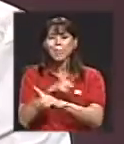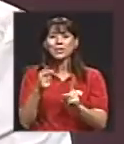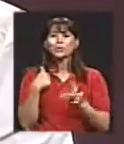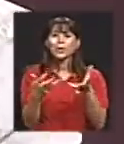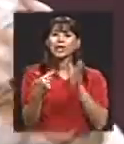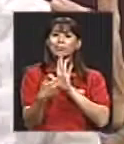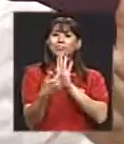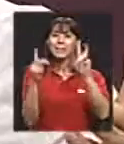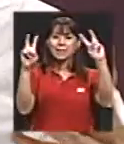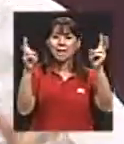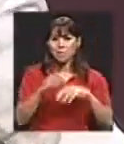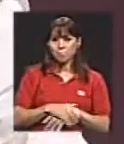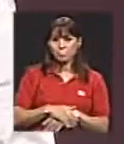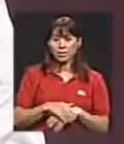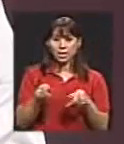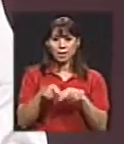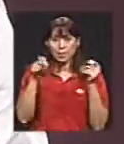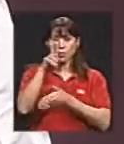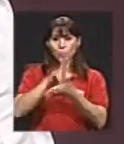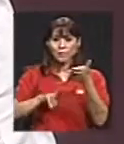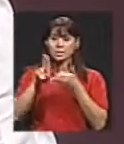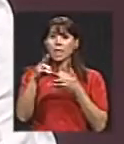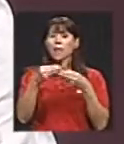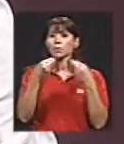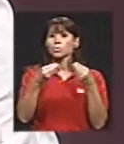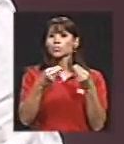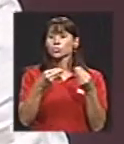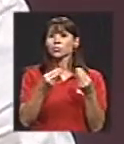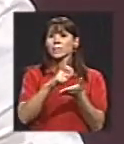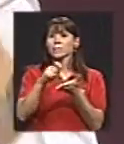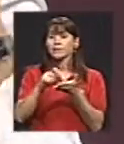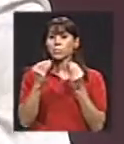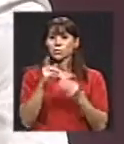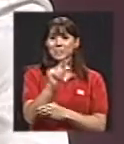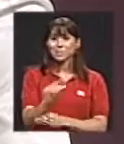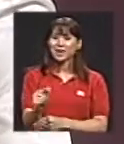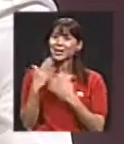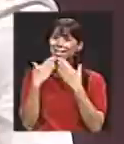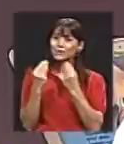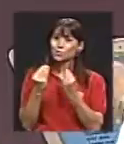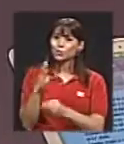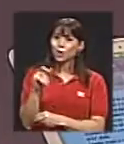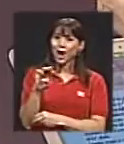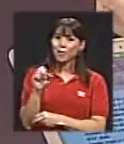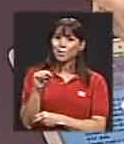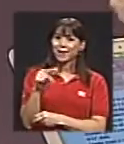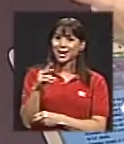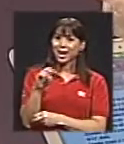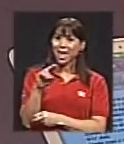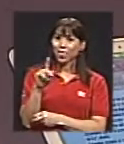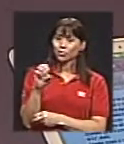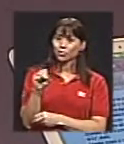y que al cual la universidad le destaca bastante espacio esta semana y agradezco muchísimo carmen granados en